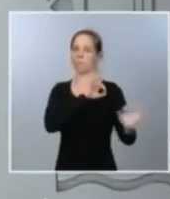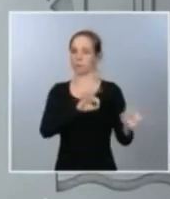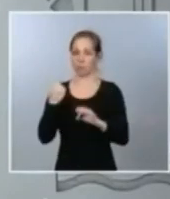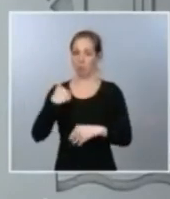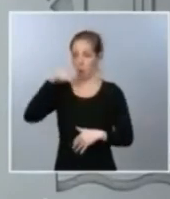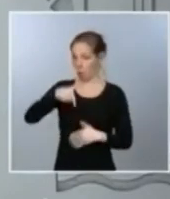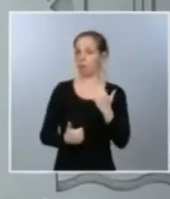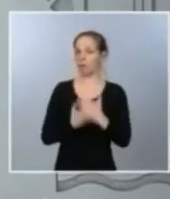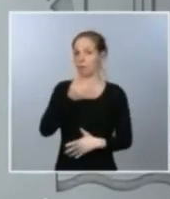canaria